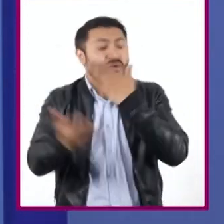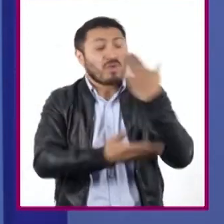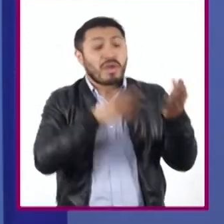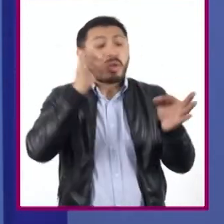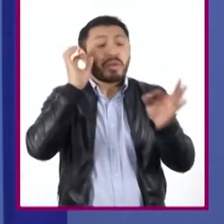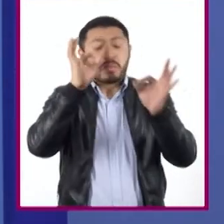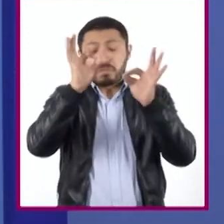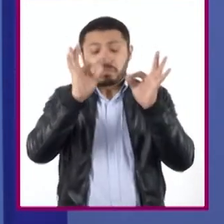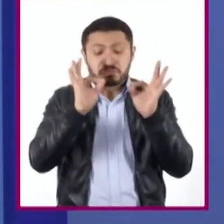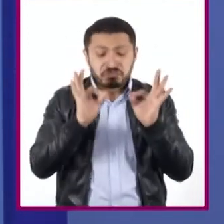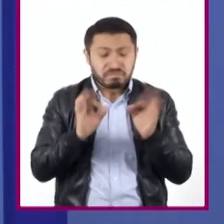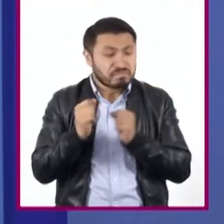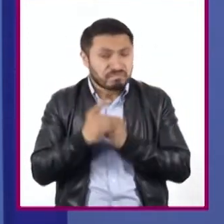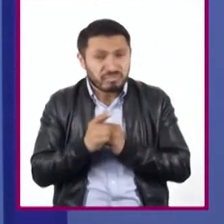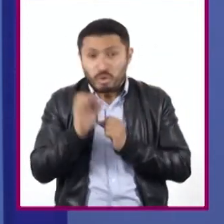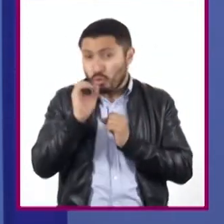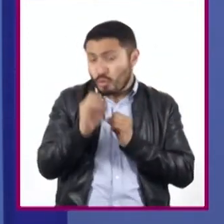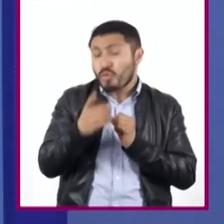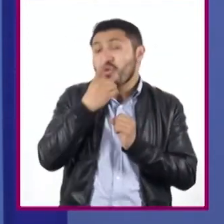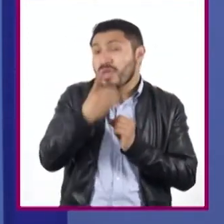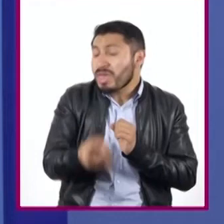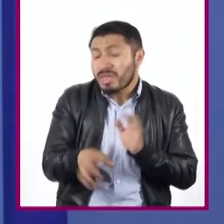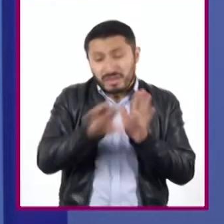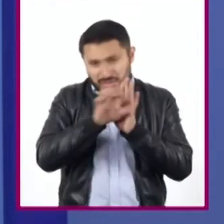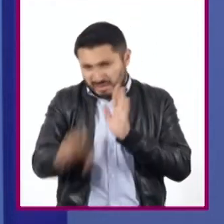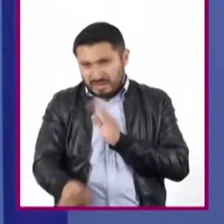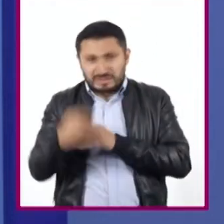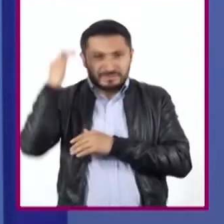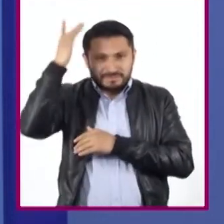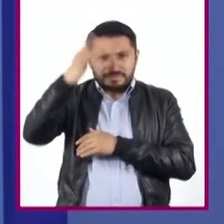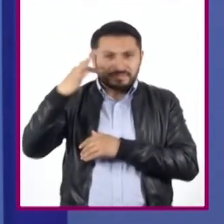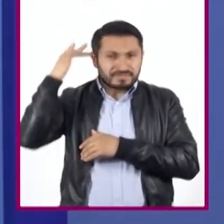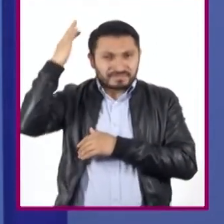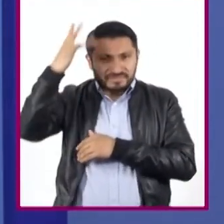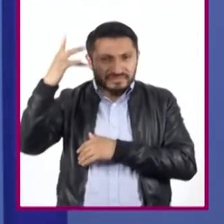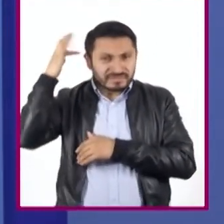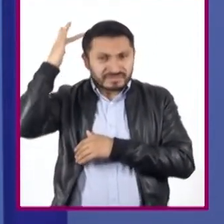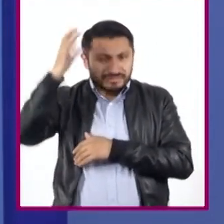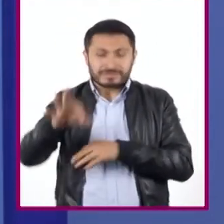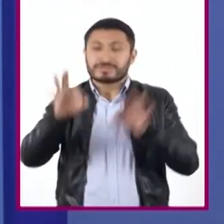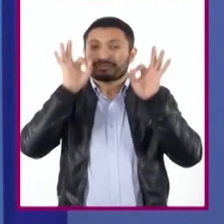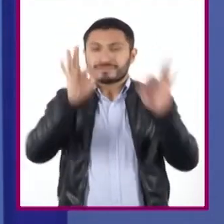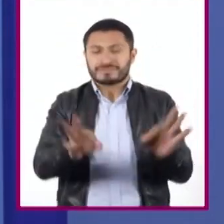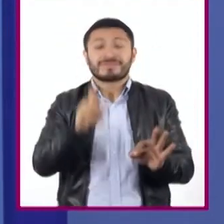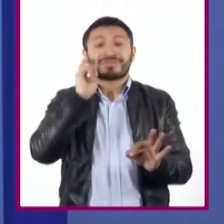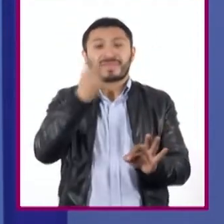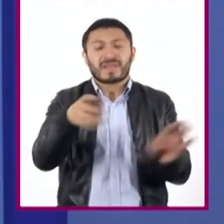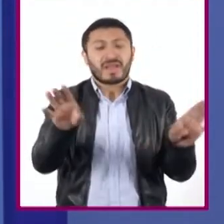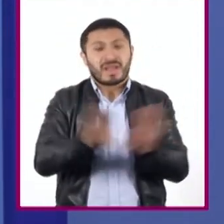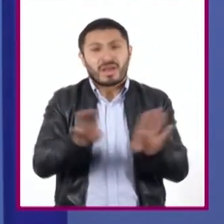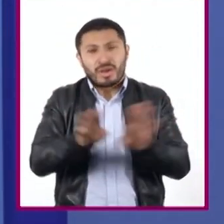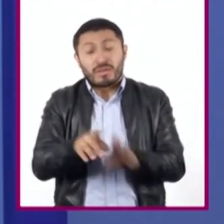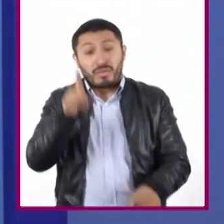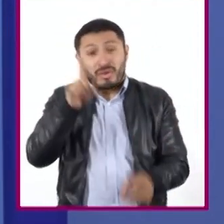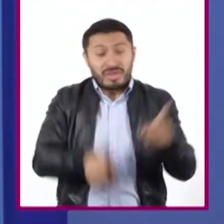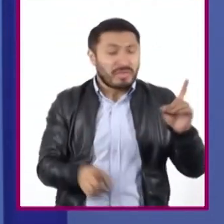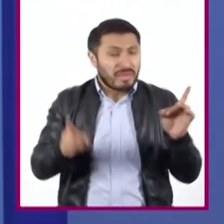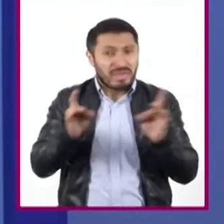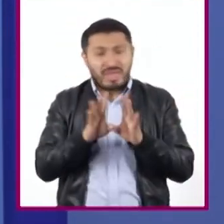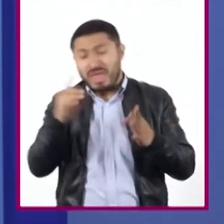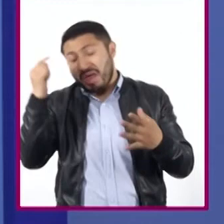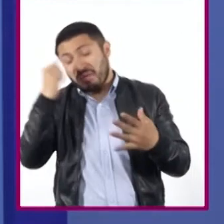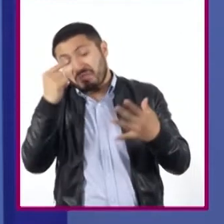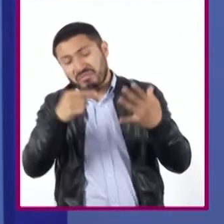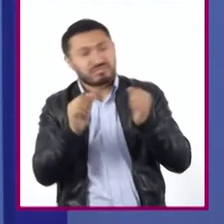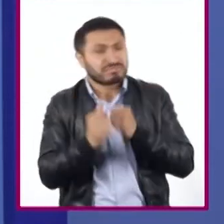o cuando se menciona que el análisis crítico es evaluar un planteamiento o situaciones.